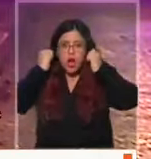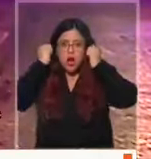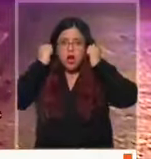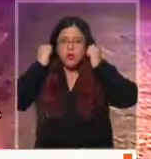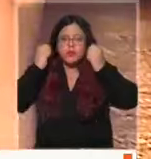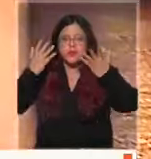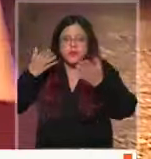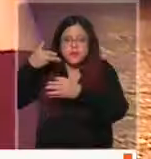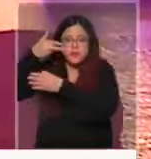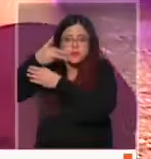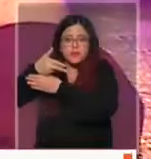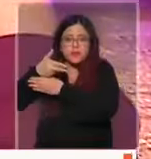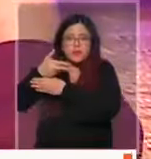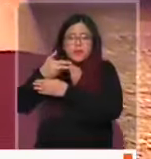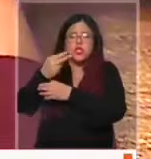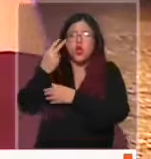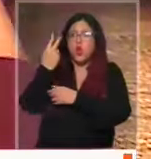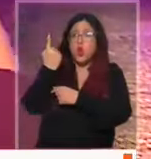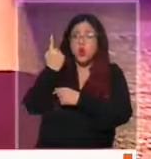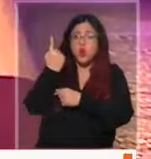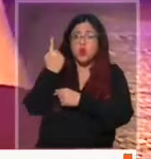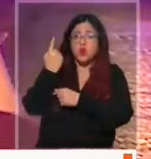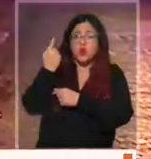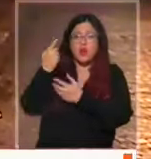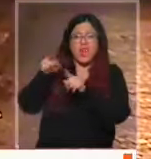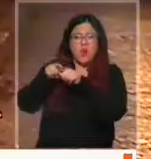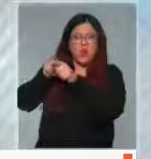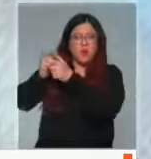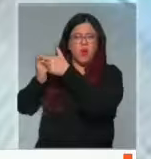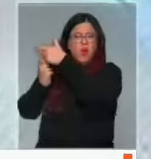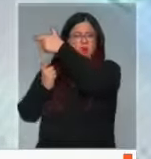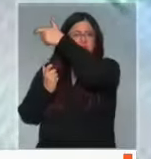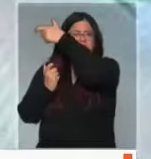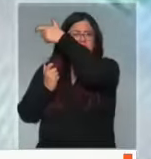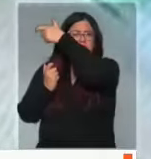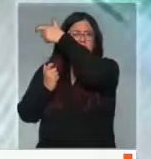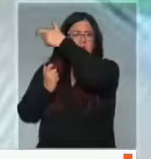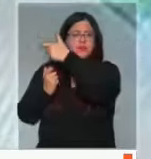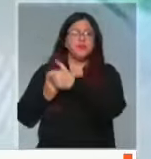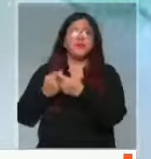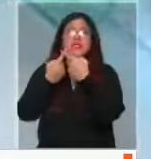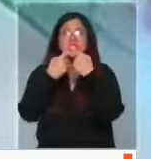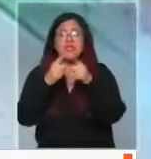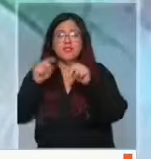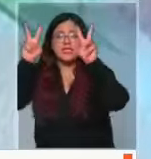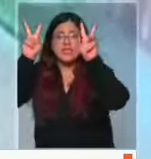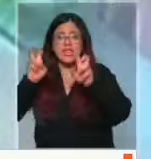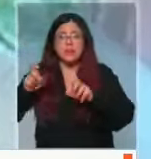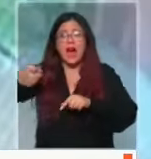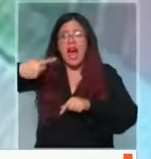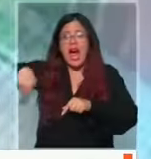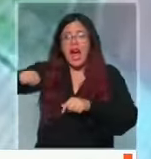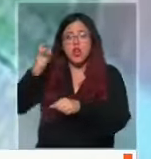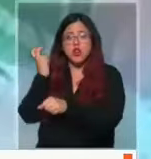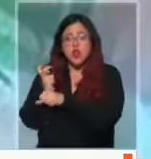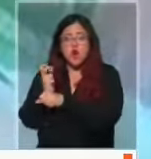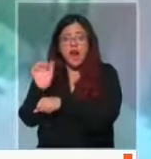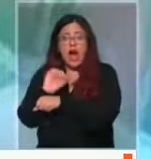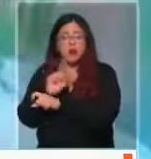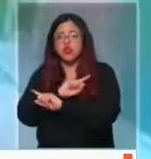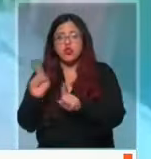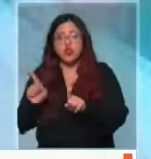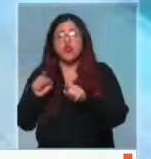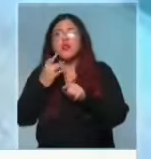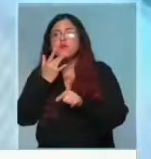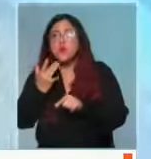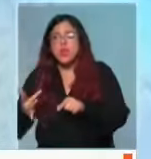Incluso me percaté que uno tenía como un arma tipo metralleta levantada. A diferencia de los otros casos, a ellos no les quitaron el auto. Eso porque